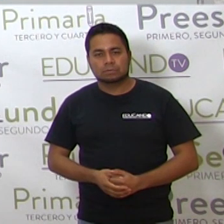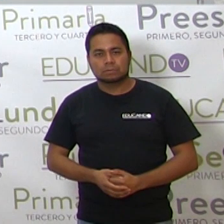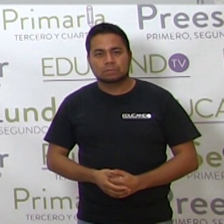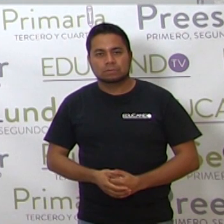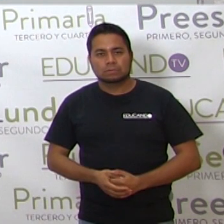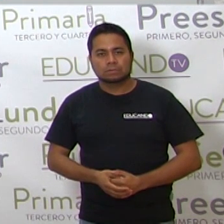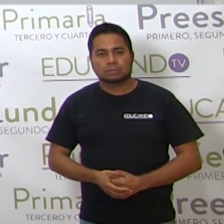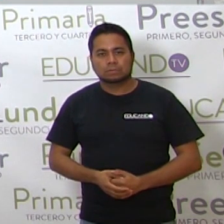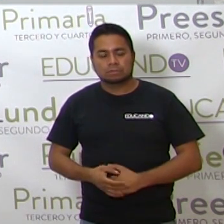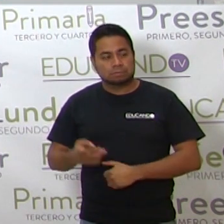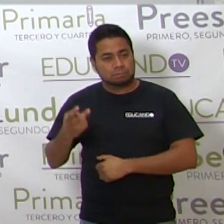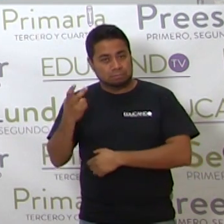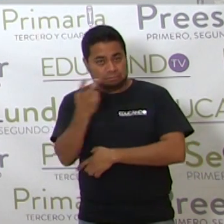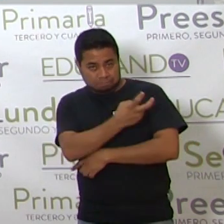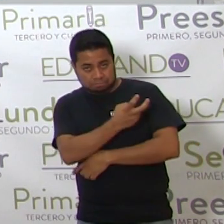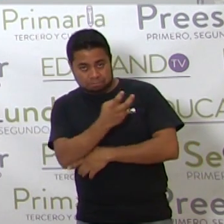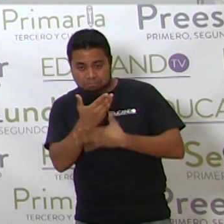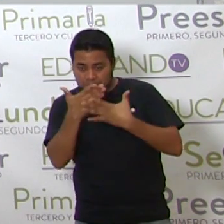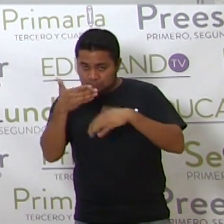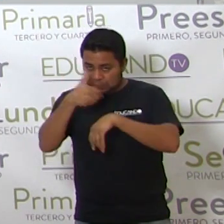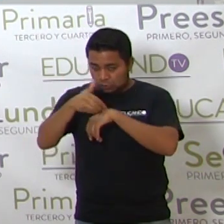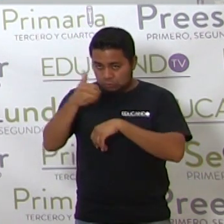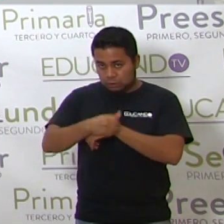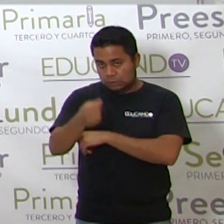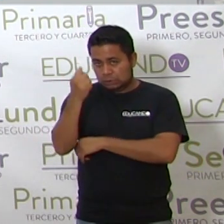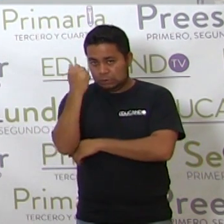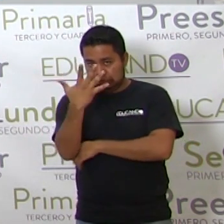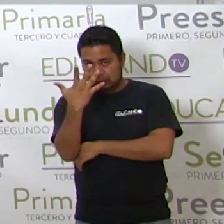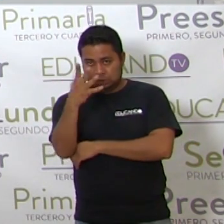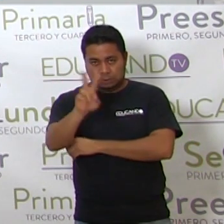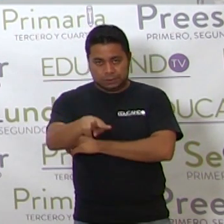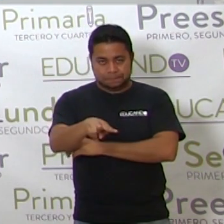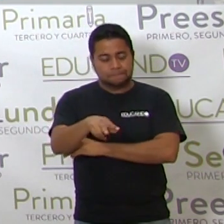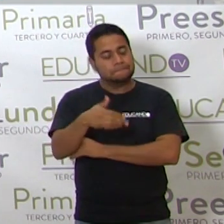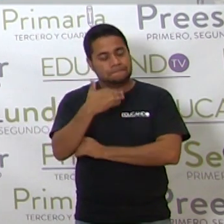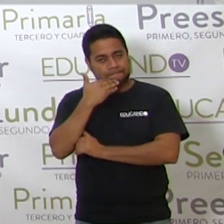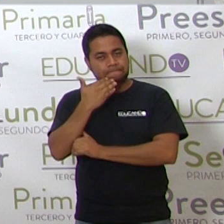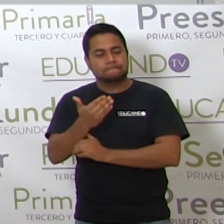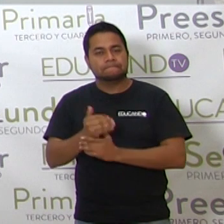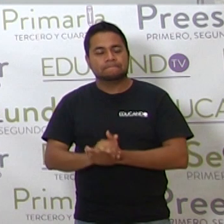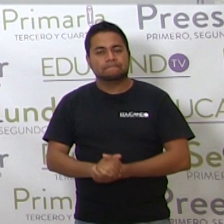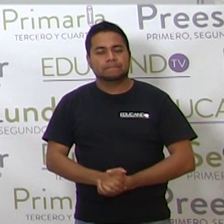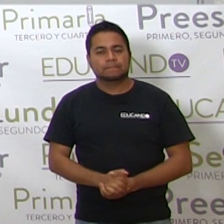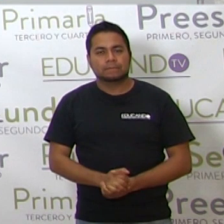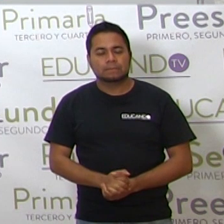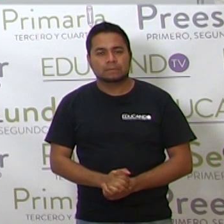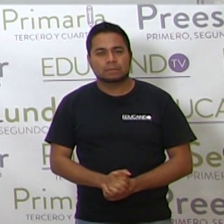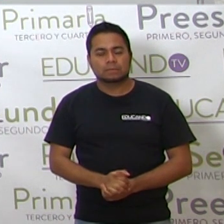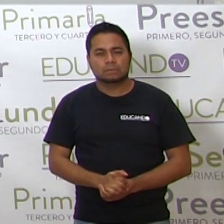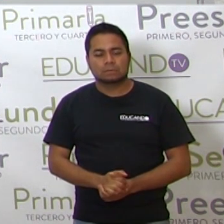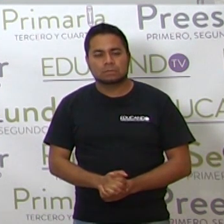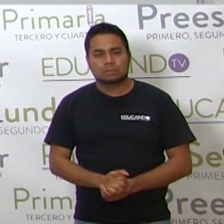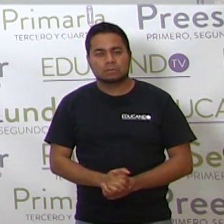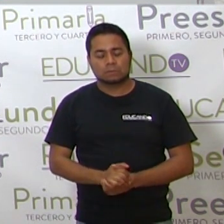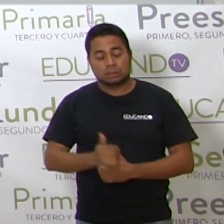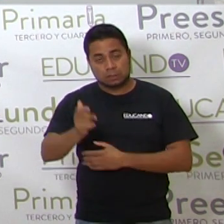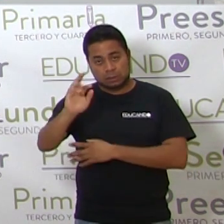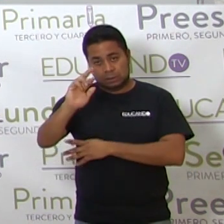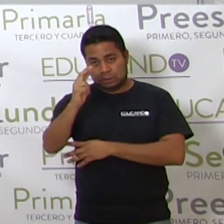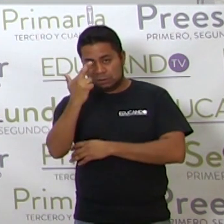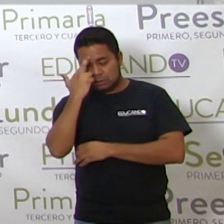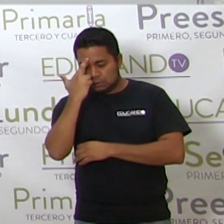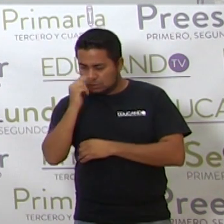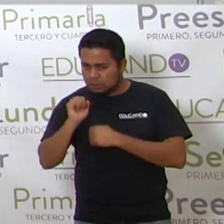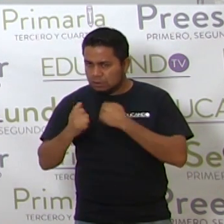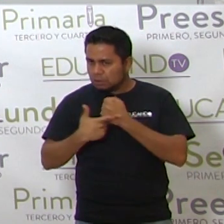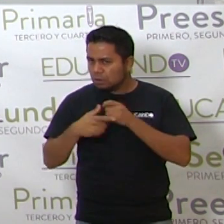el número 5 verdad muy bien recordar algo importante